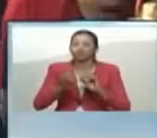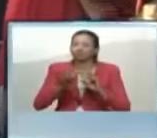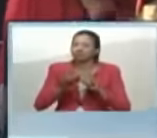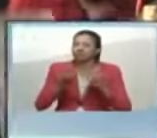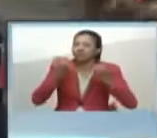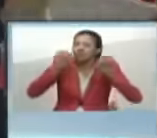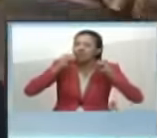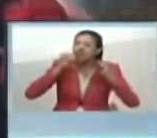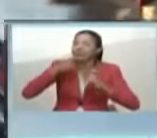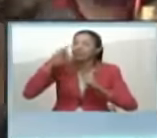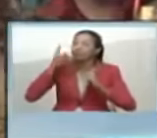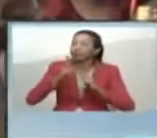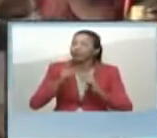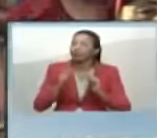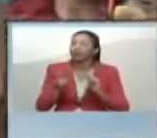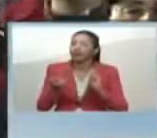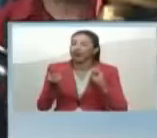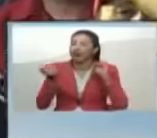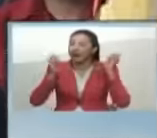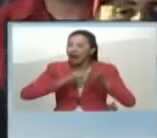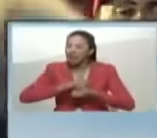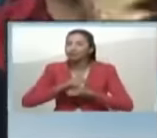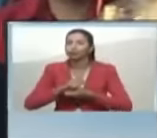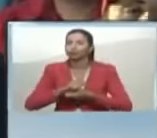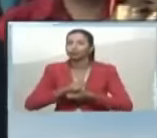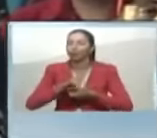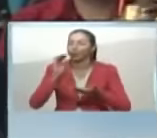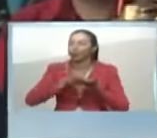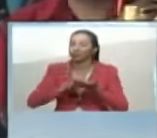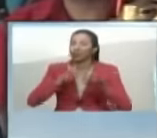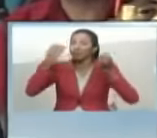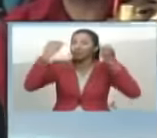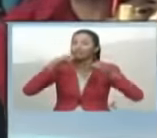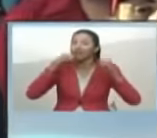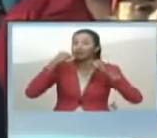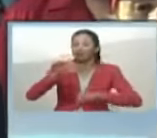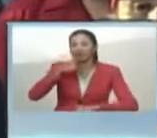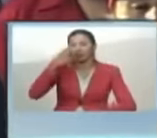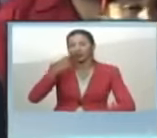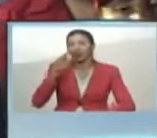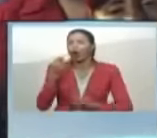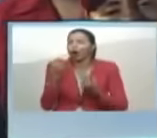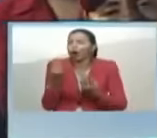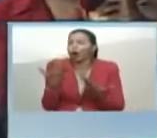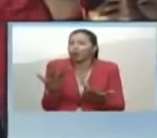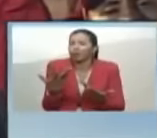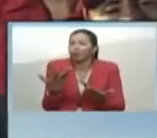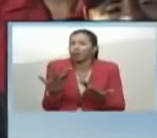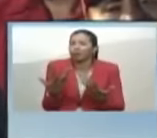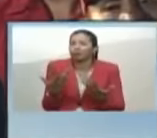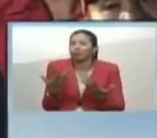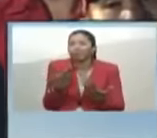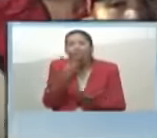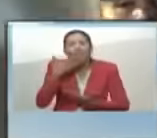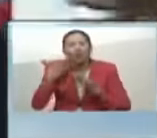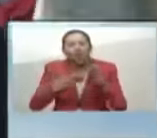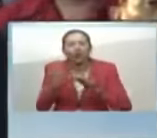política. Tenemos que, escúchense bien, reconstruir la praxis política. ¿Cómo vamos a reconstruir la praxis política?